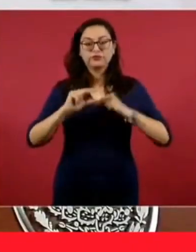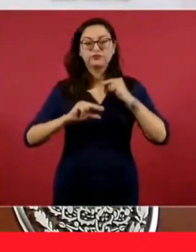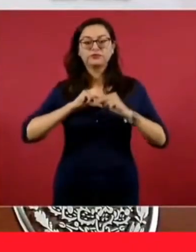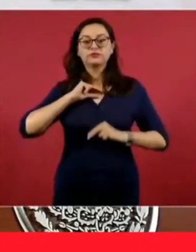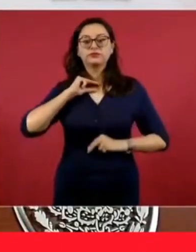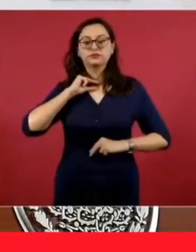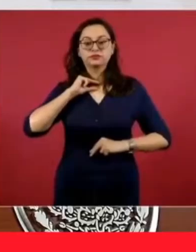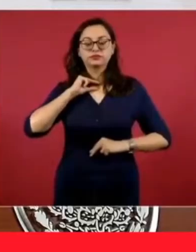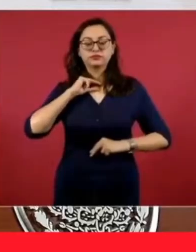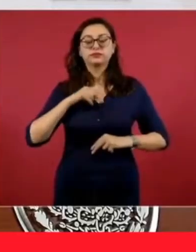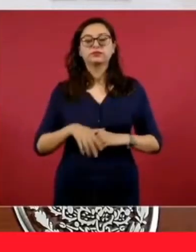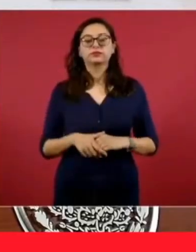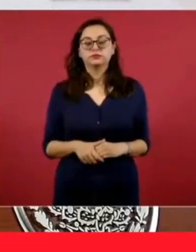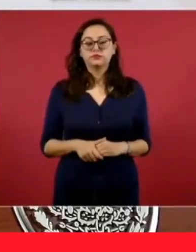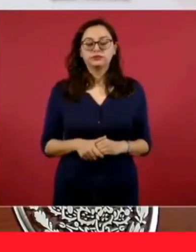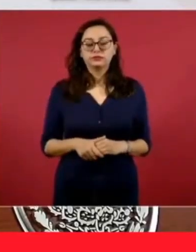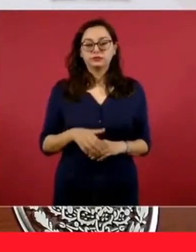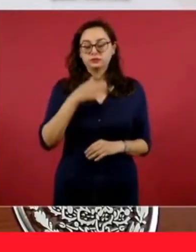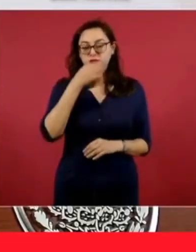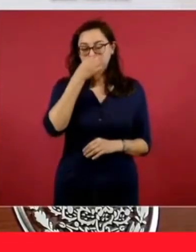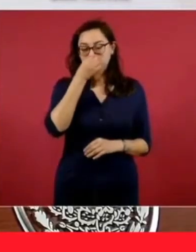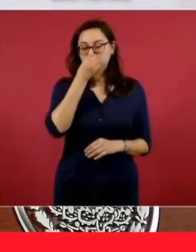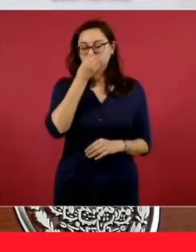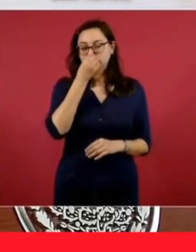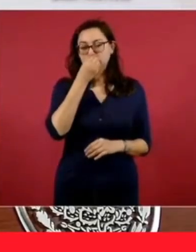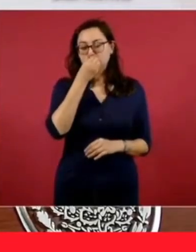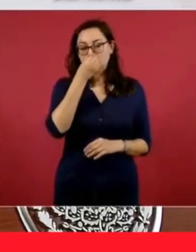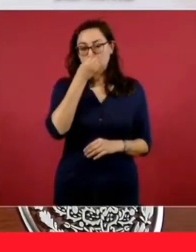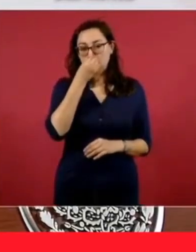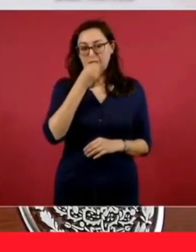Y en la página 29 de la sección C.